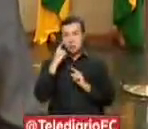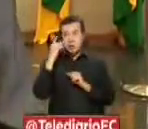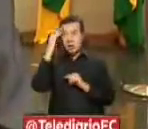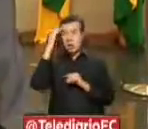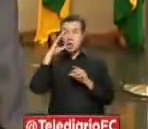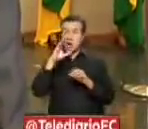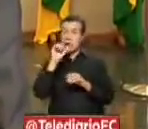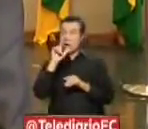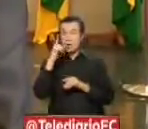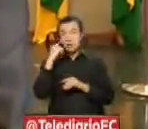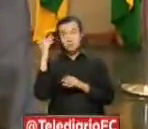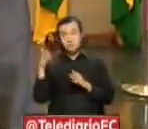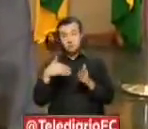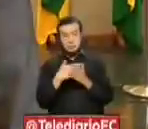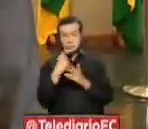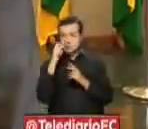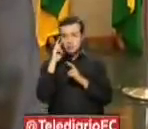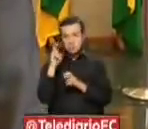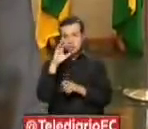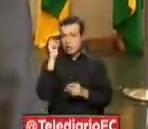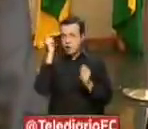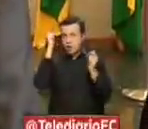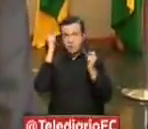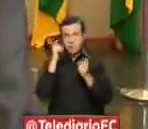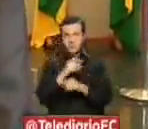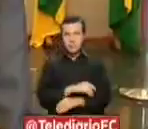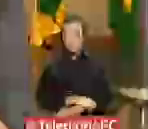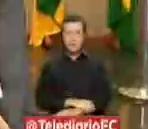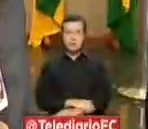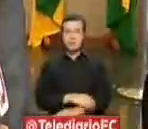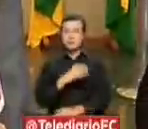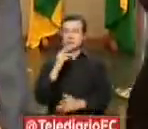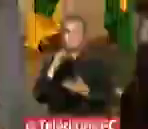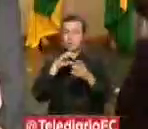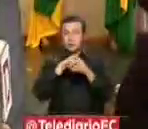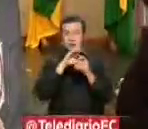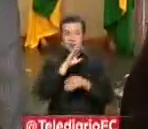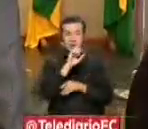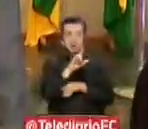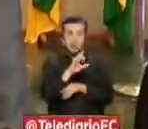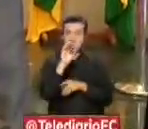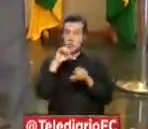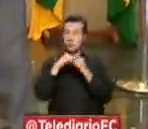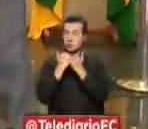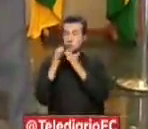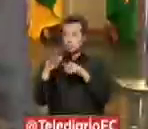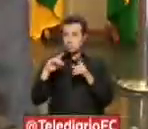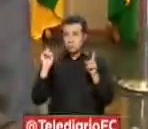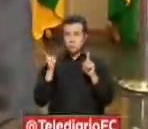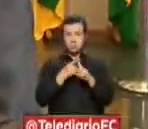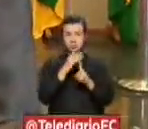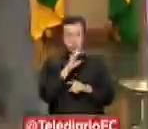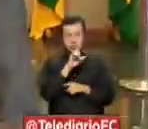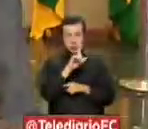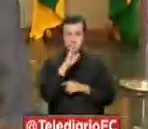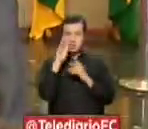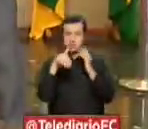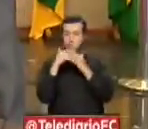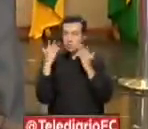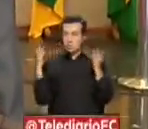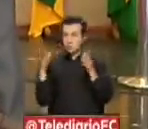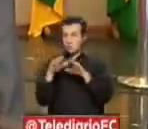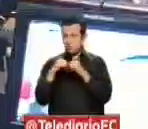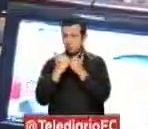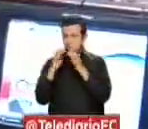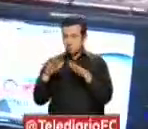CAL, que parece que va a llegar, tenemos que investigarlo inmediatamente. ¿Y eso se resuelve en el CAL o tiene que llegar al pleno? En principio en el CAL, y el CAL pone luego en conocimiento